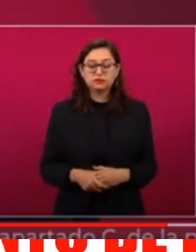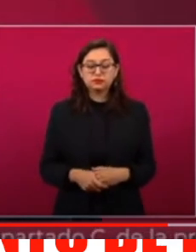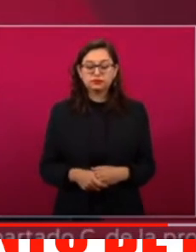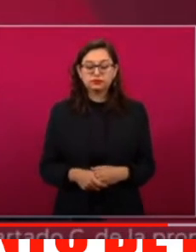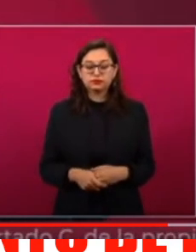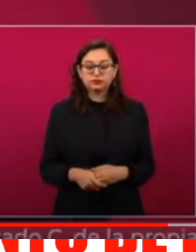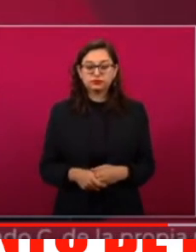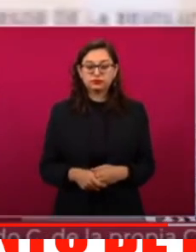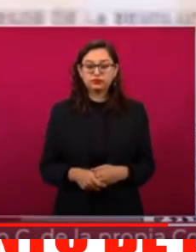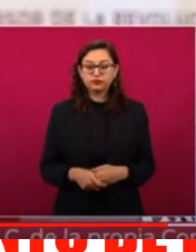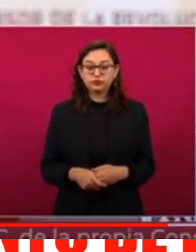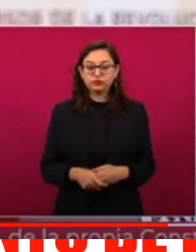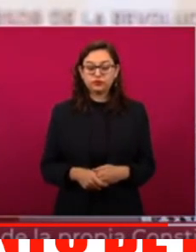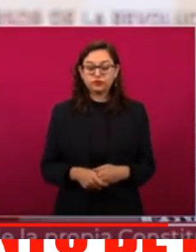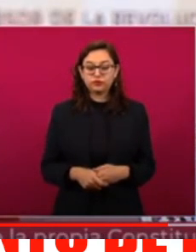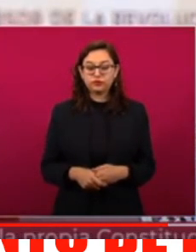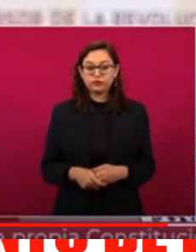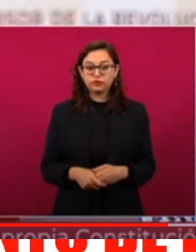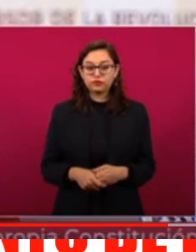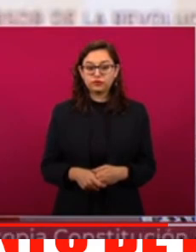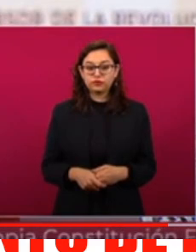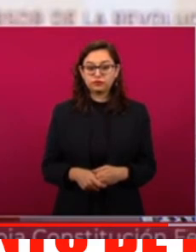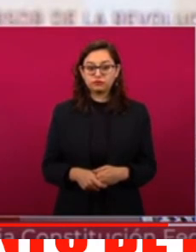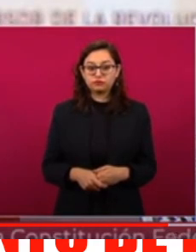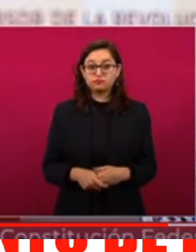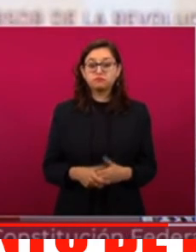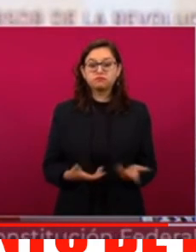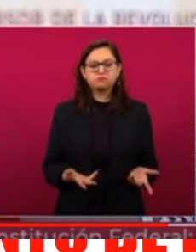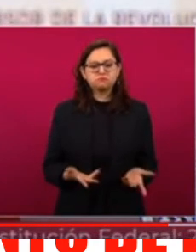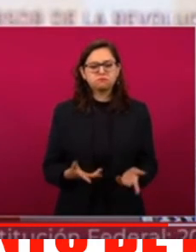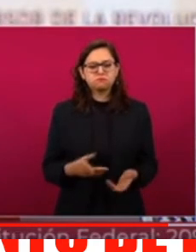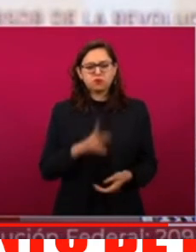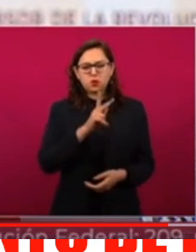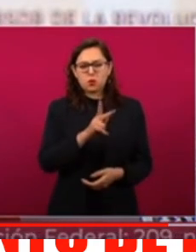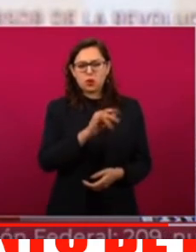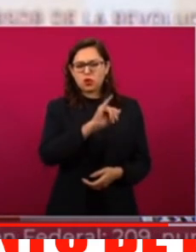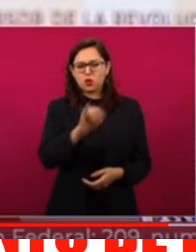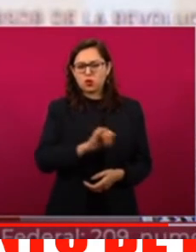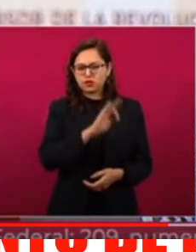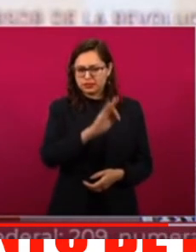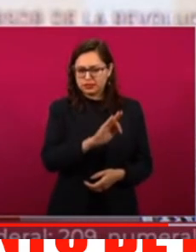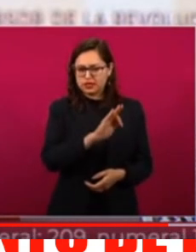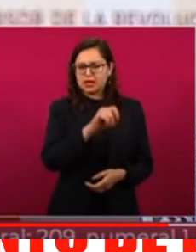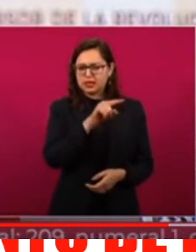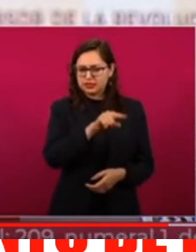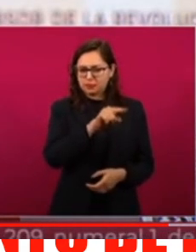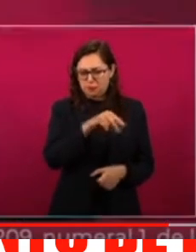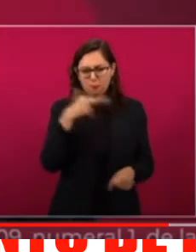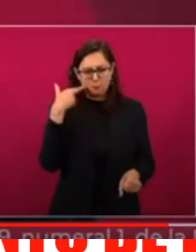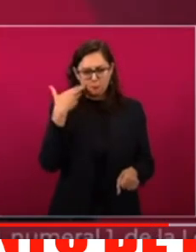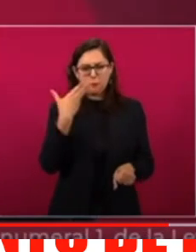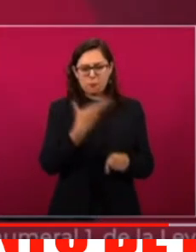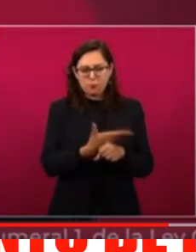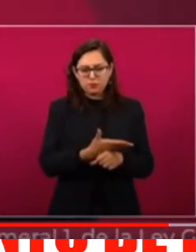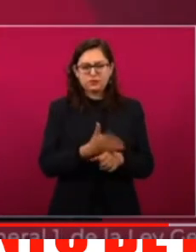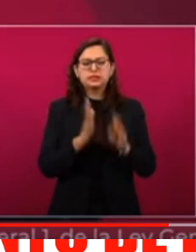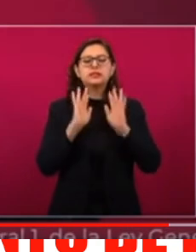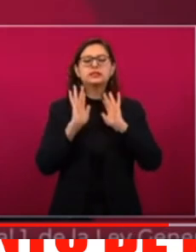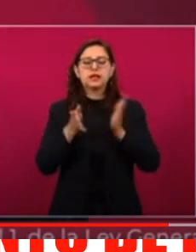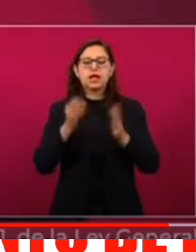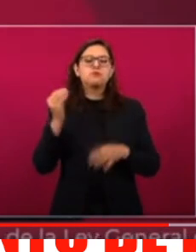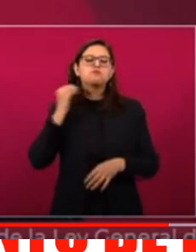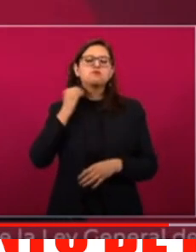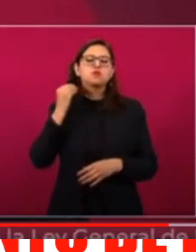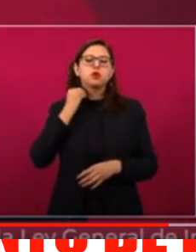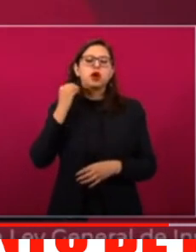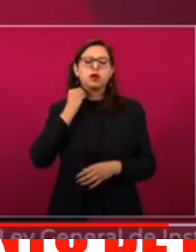No. Yo creo que es al Poder Judicial. Eso lo están viendo los abogados, lo está viendo